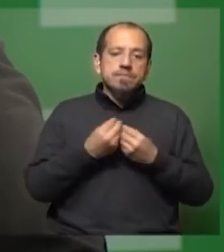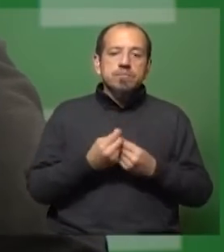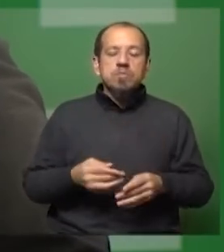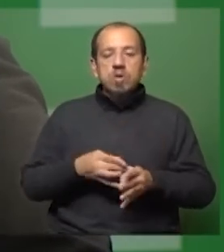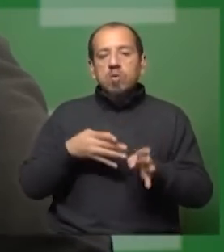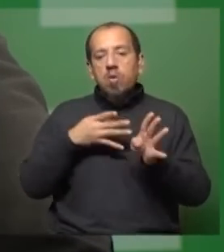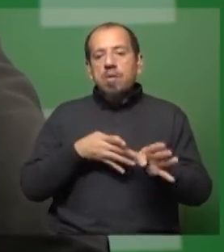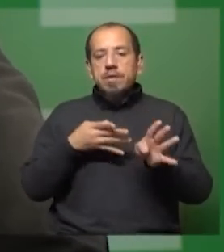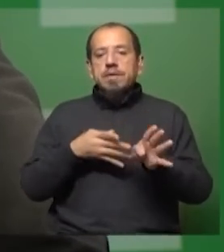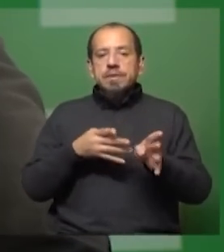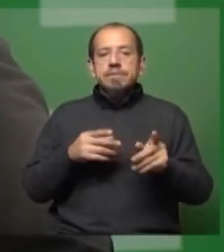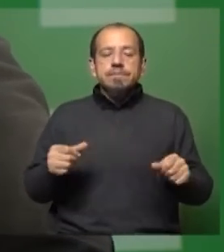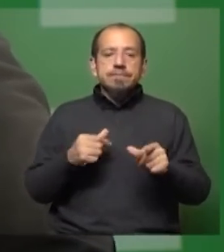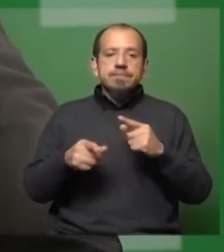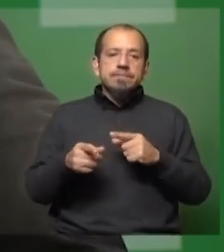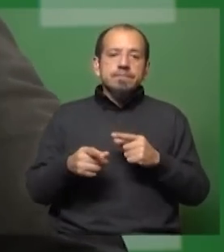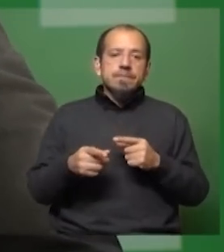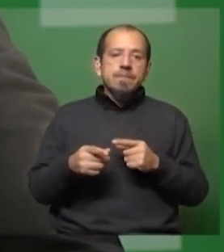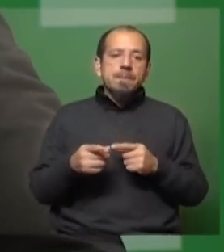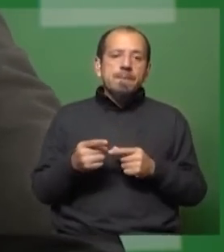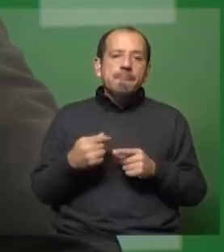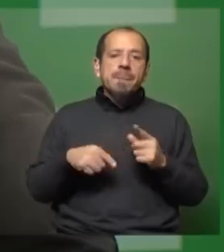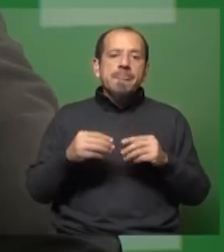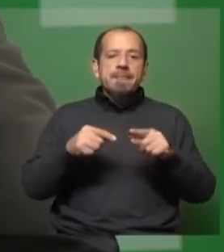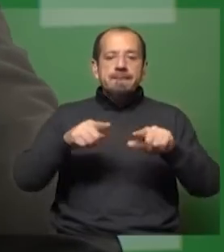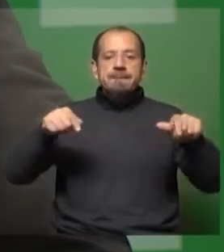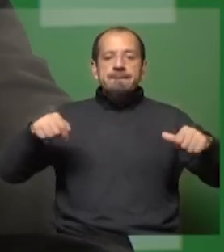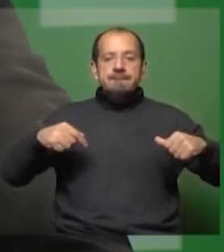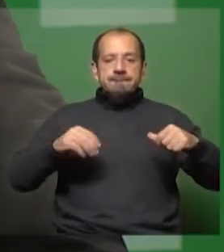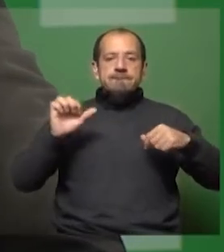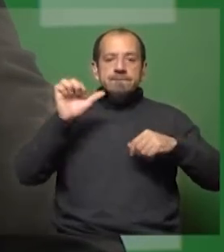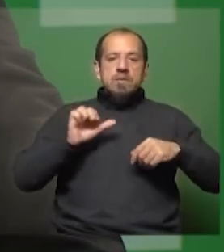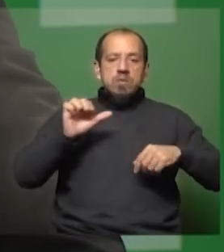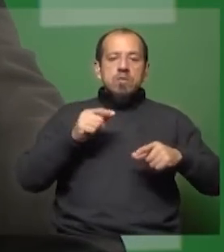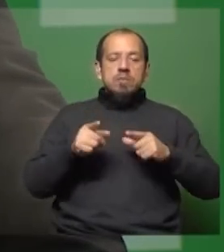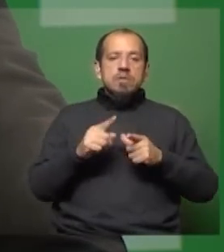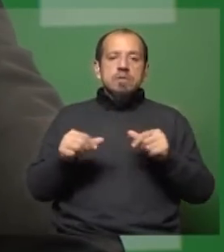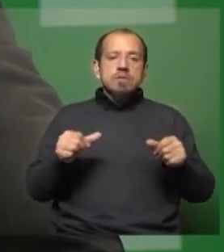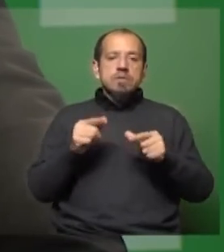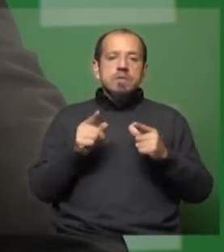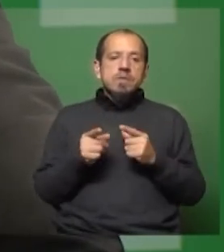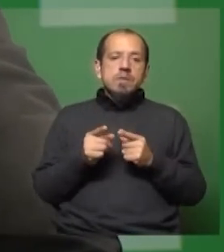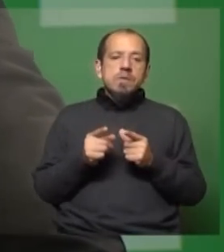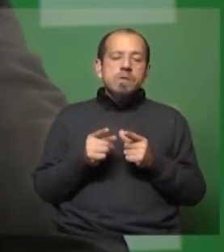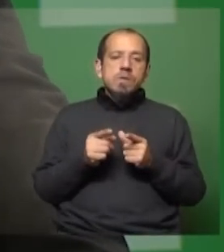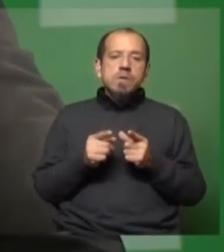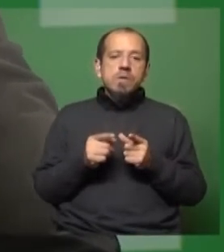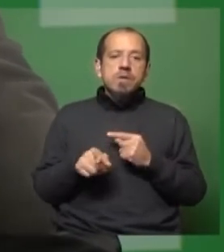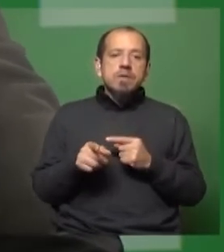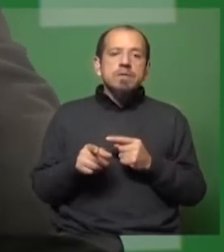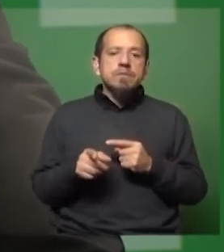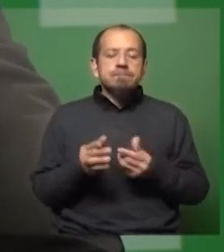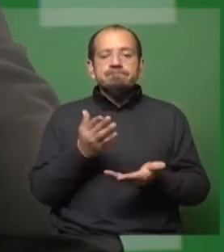guerra produjo ese efecto de mover el tablero Europa estaba haciendo un esfuerzo enorme por estar como